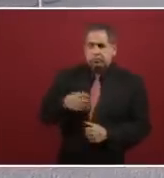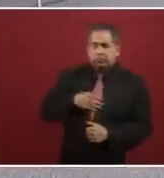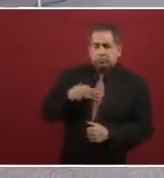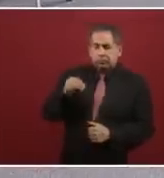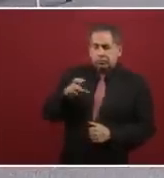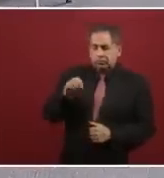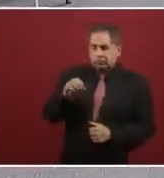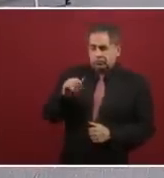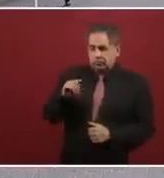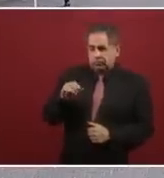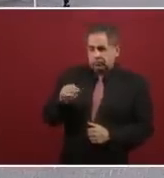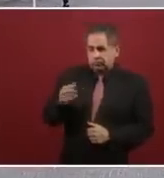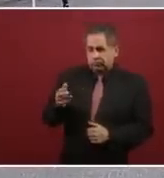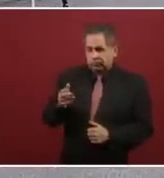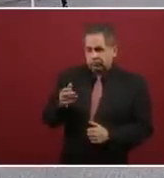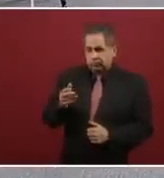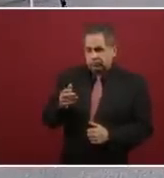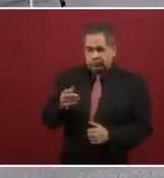California.